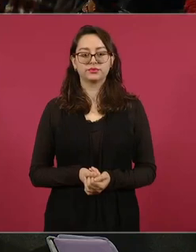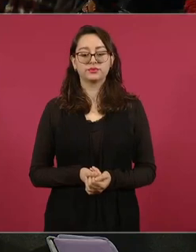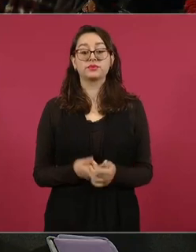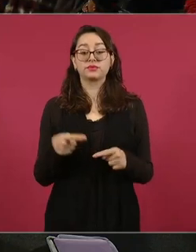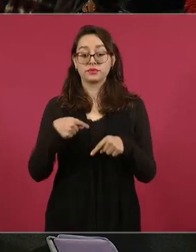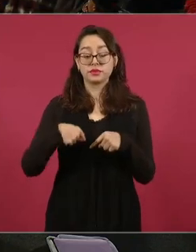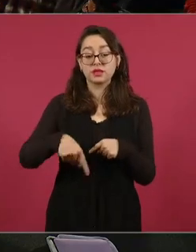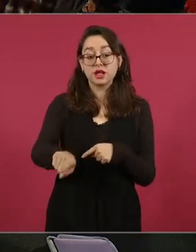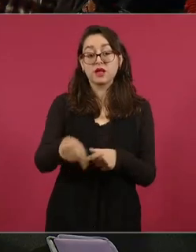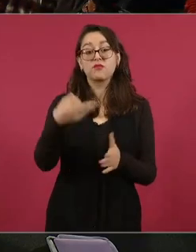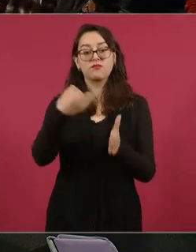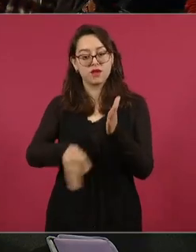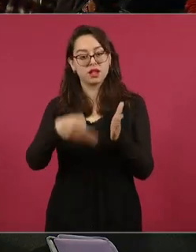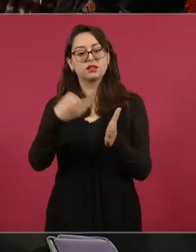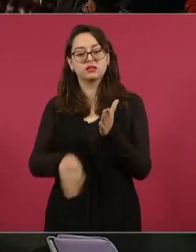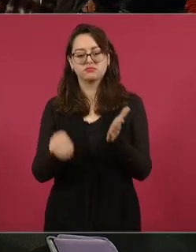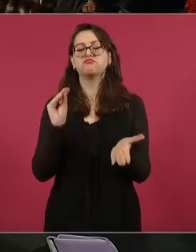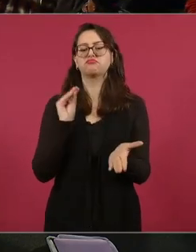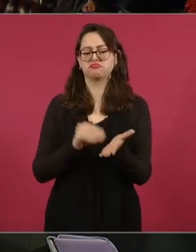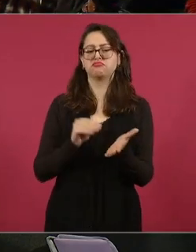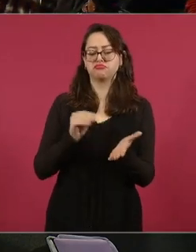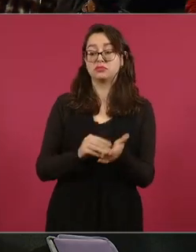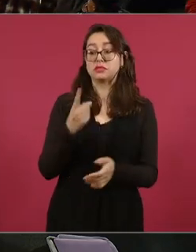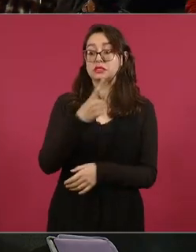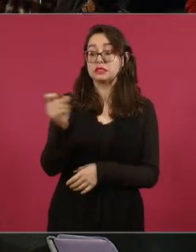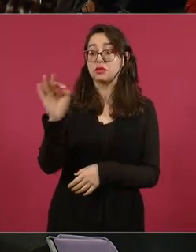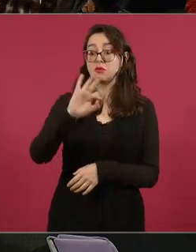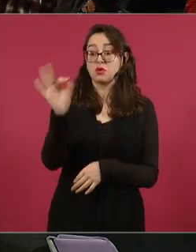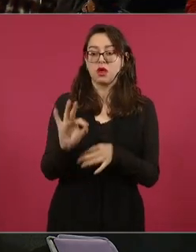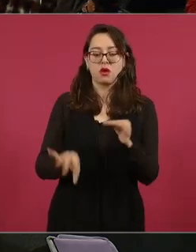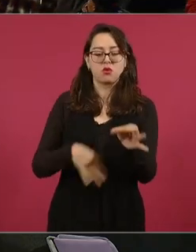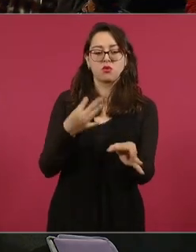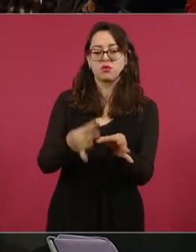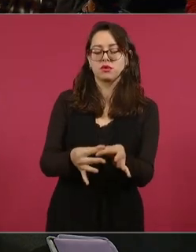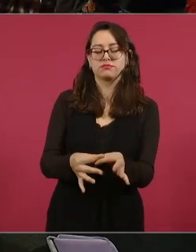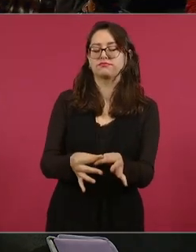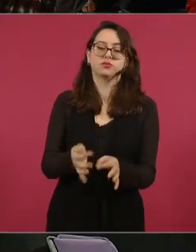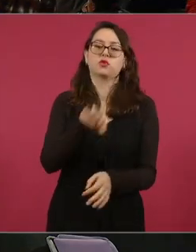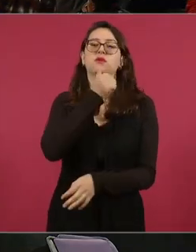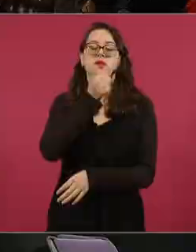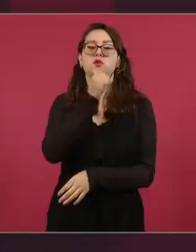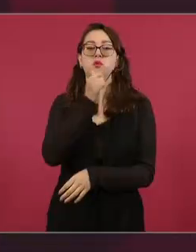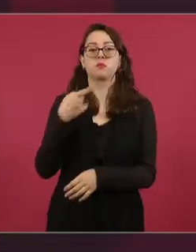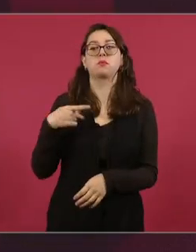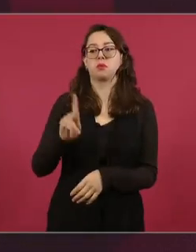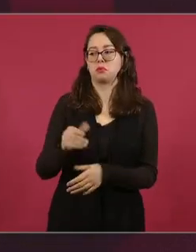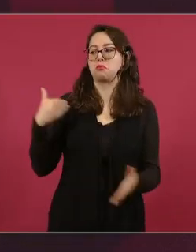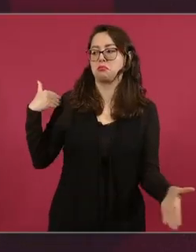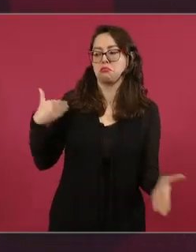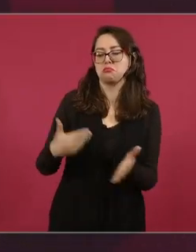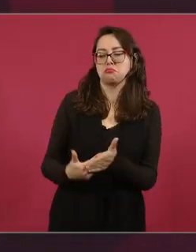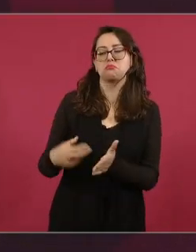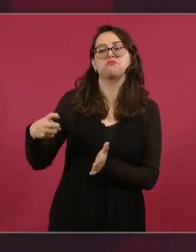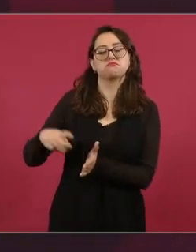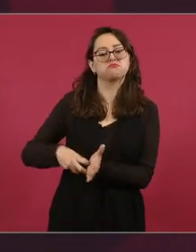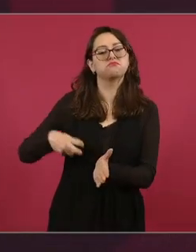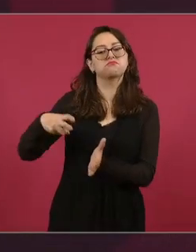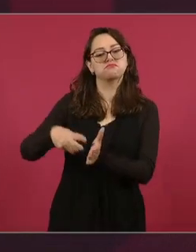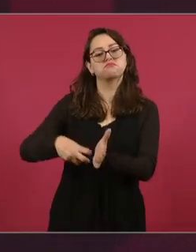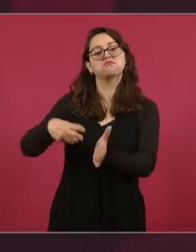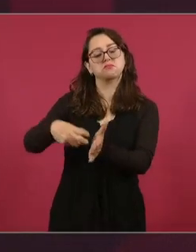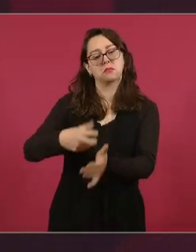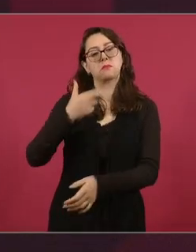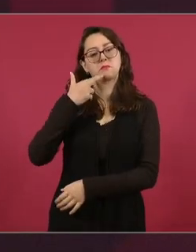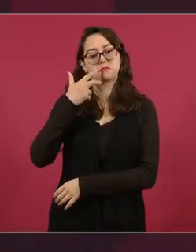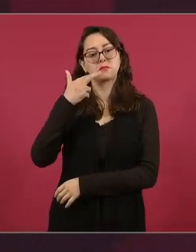que ya llegamos al 100%, pero a como lo encontramos al día de hoy vamos avanzando en mejorar